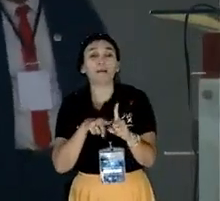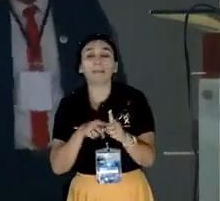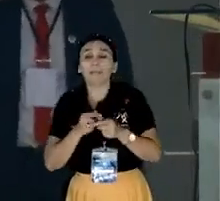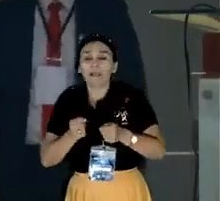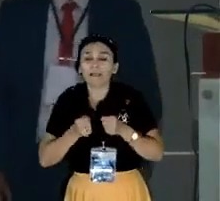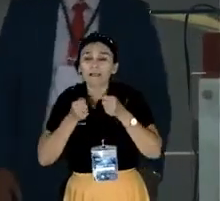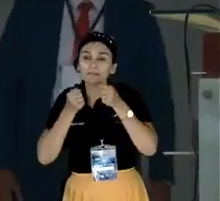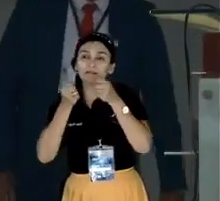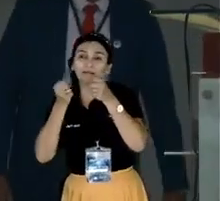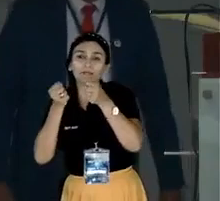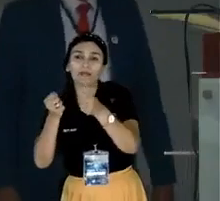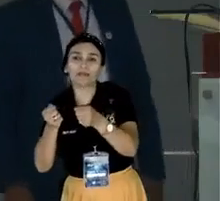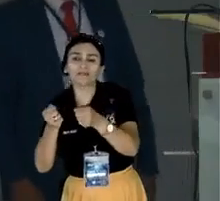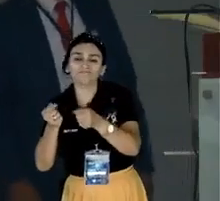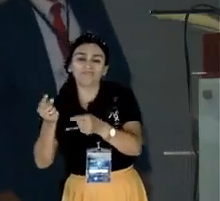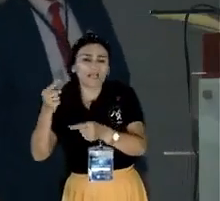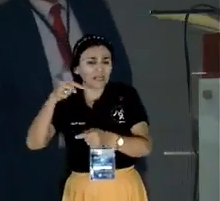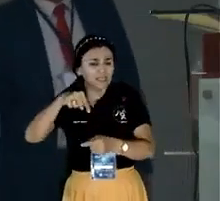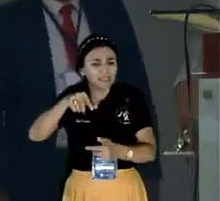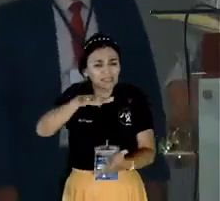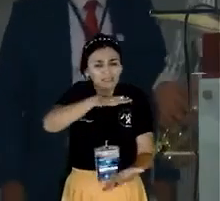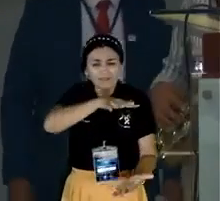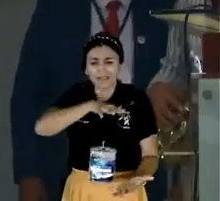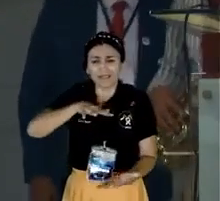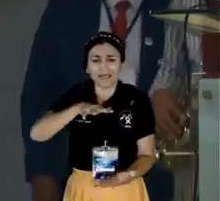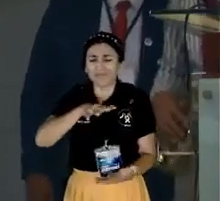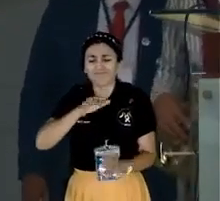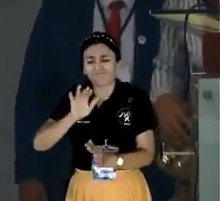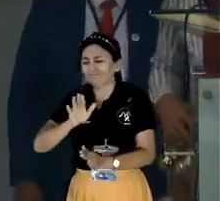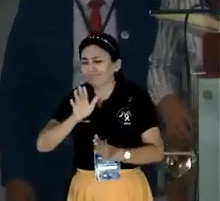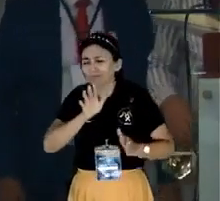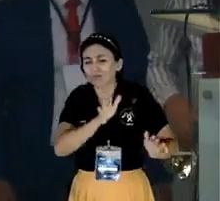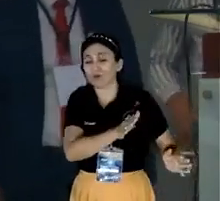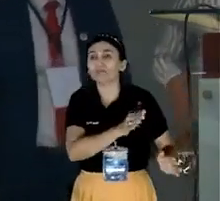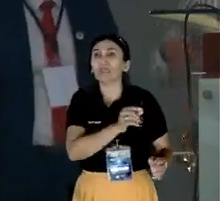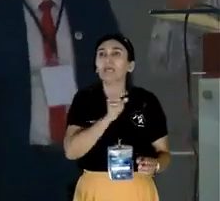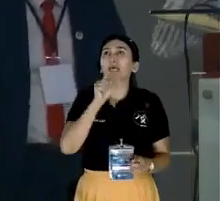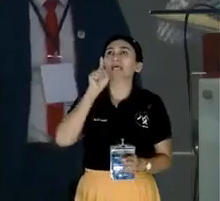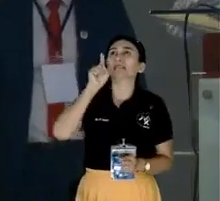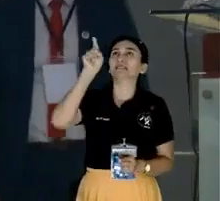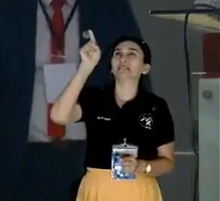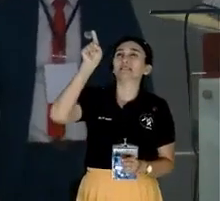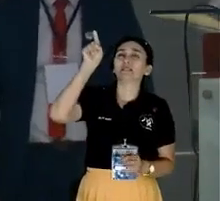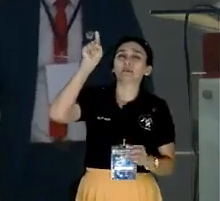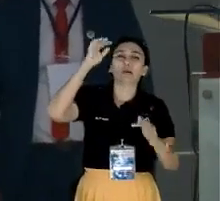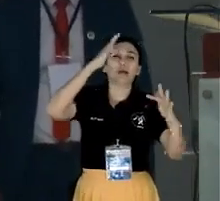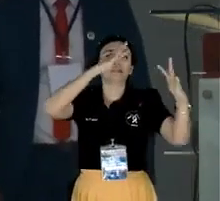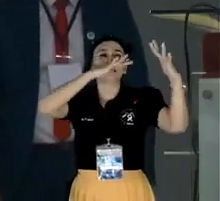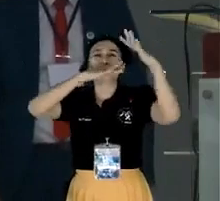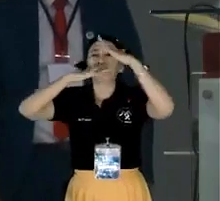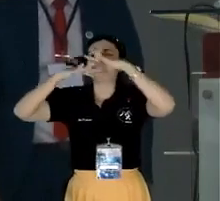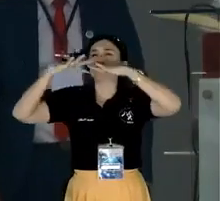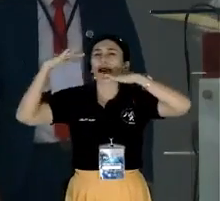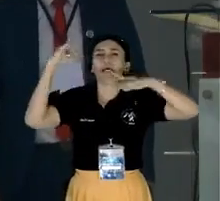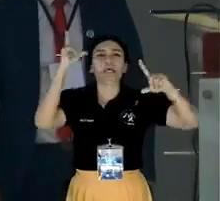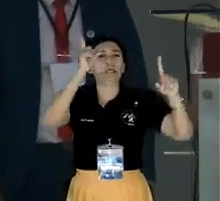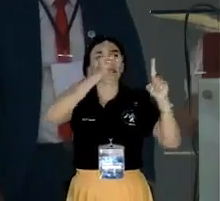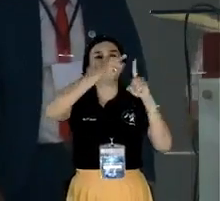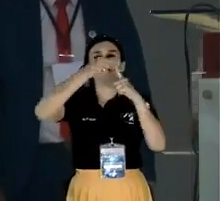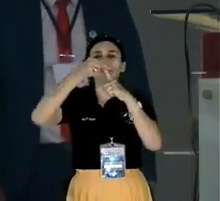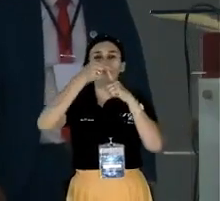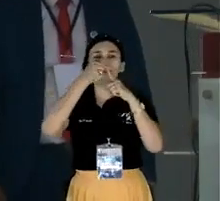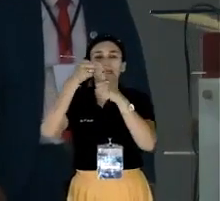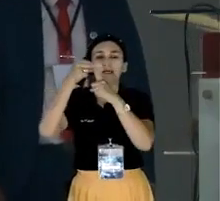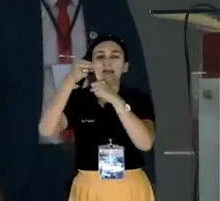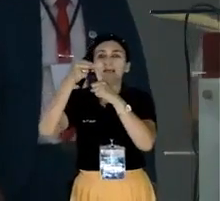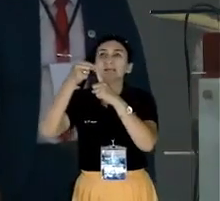no aquí en la tierra, en ese lugar especial que tenemos, Él nos va,